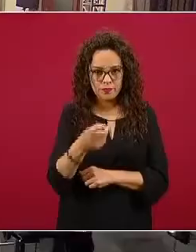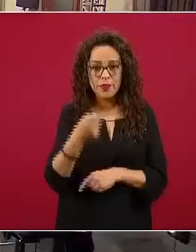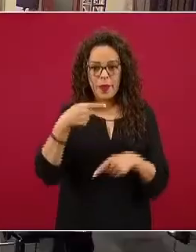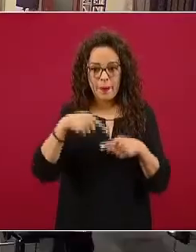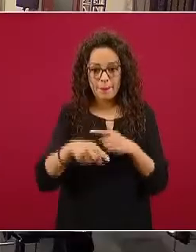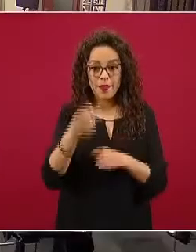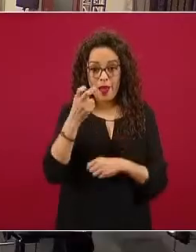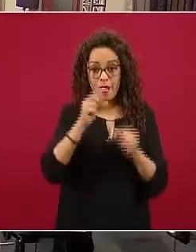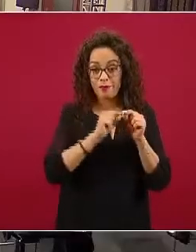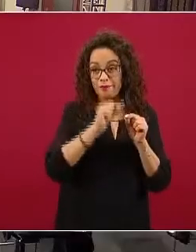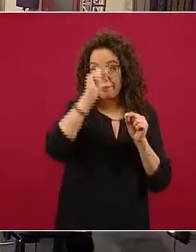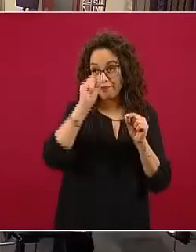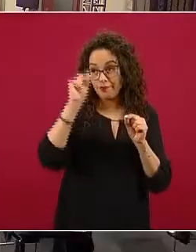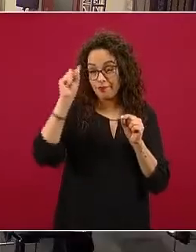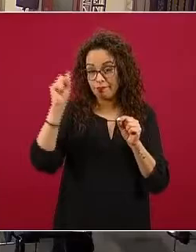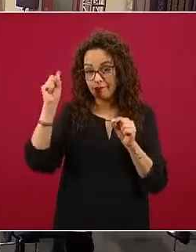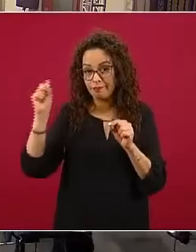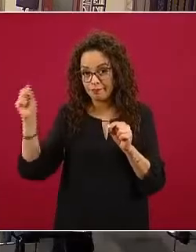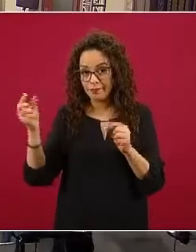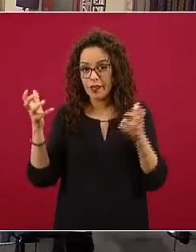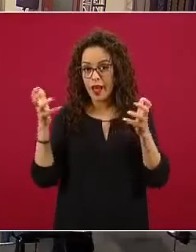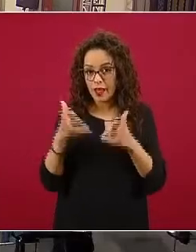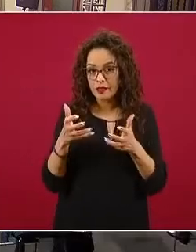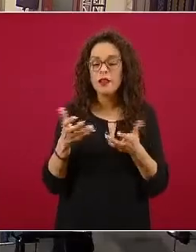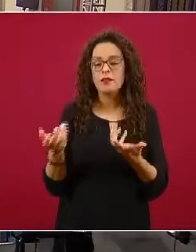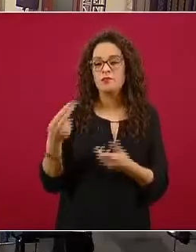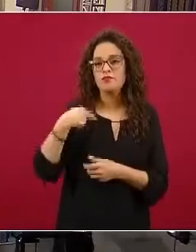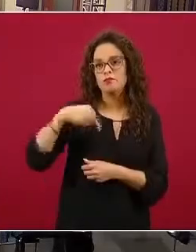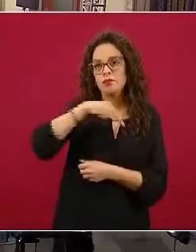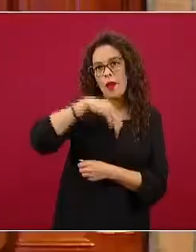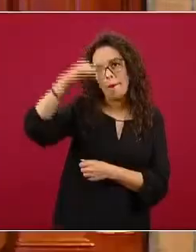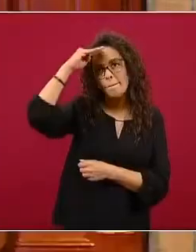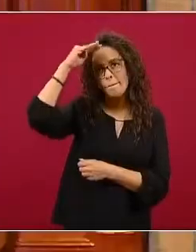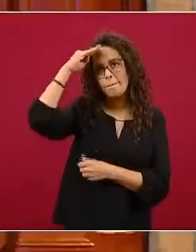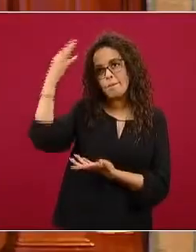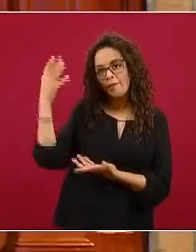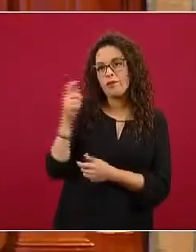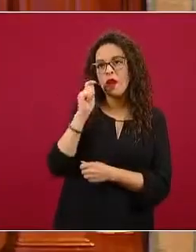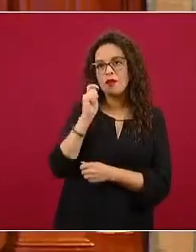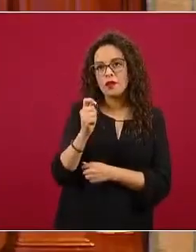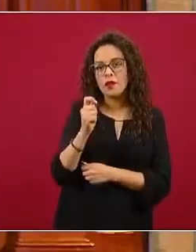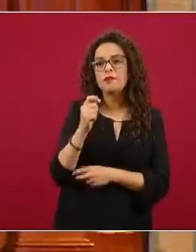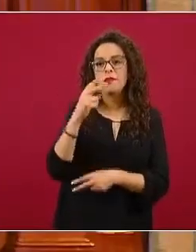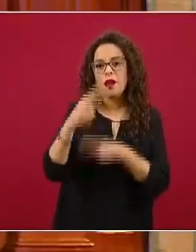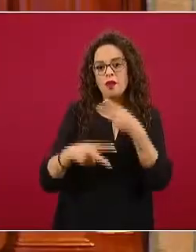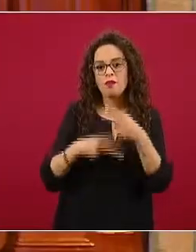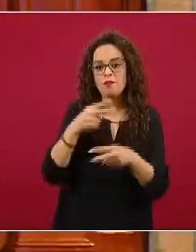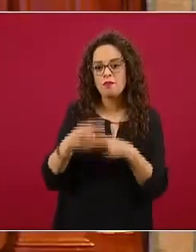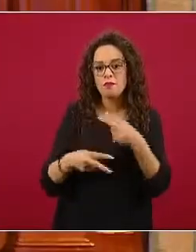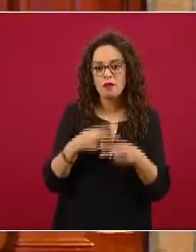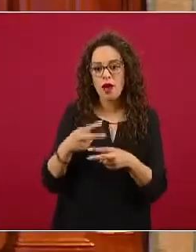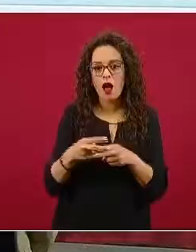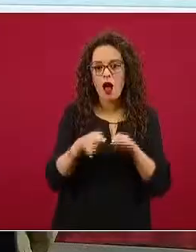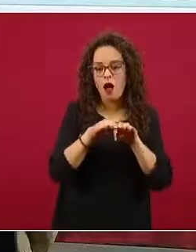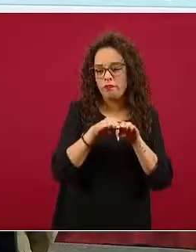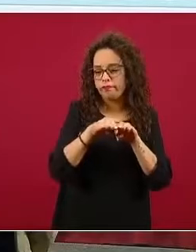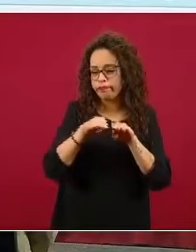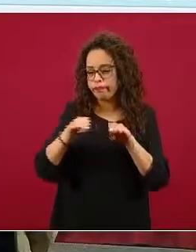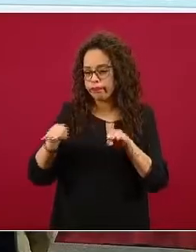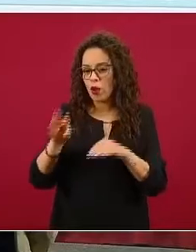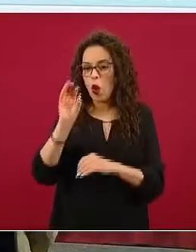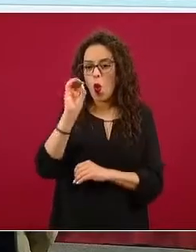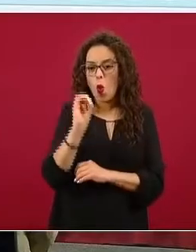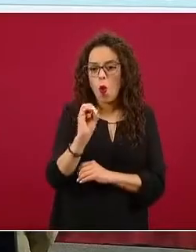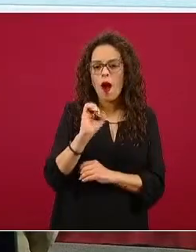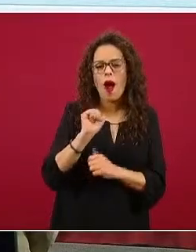graficar esta curva, que esperábamos que el comportamiento caminara más bien hacia una meseta o un incremento